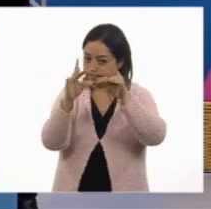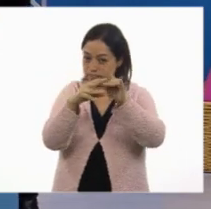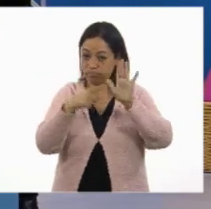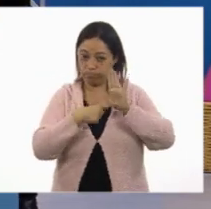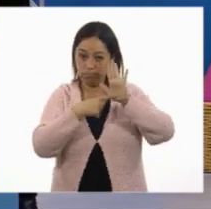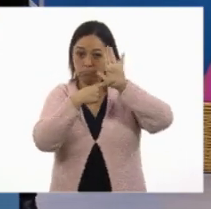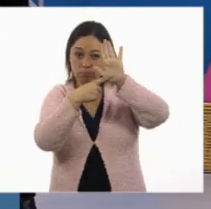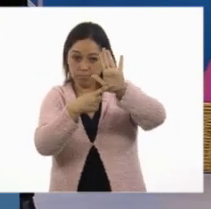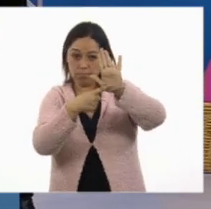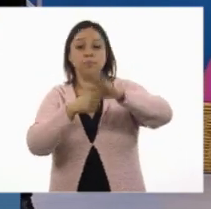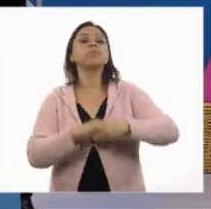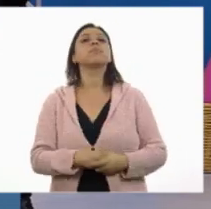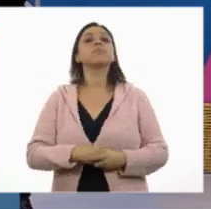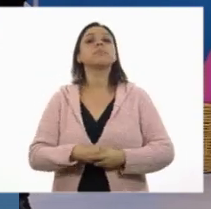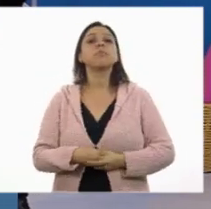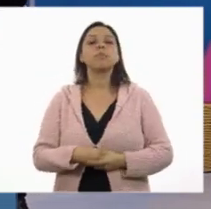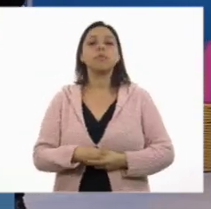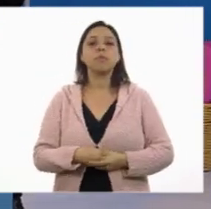pantalla.